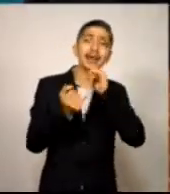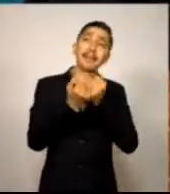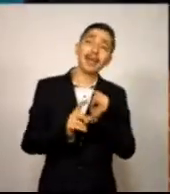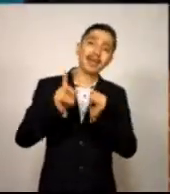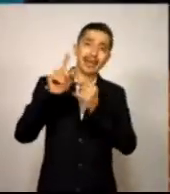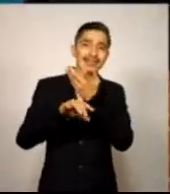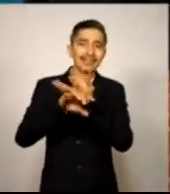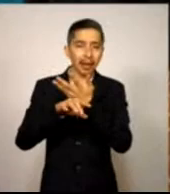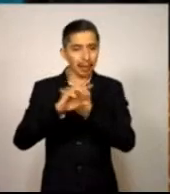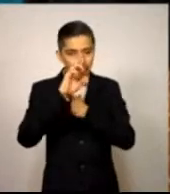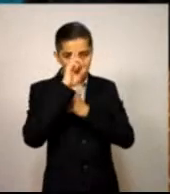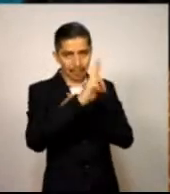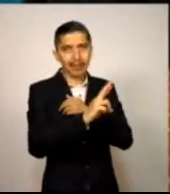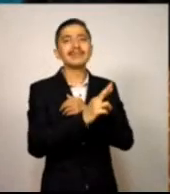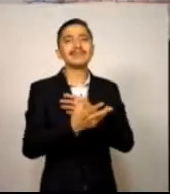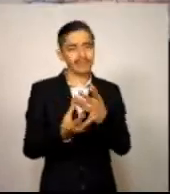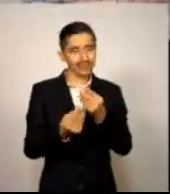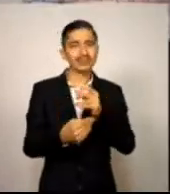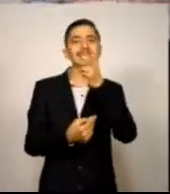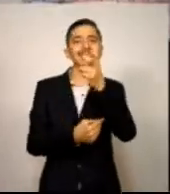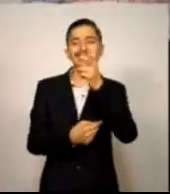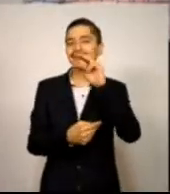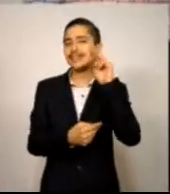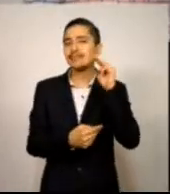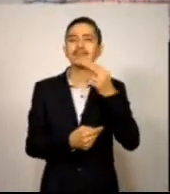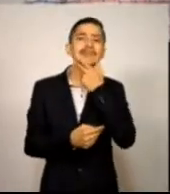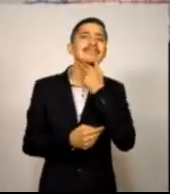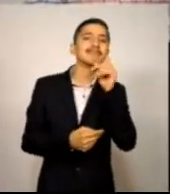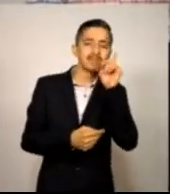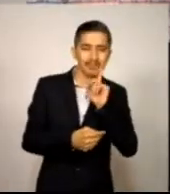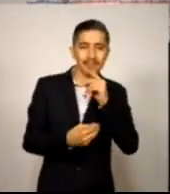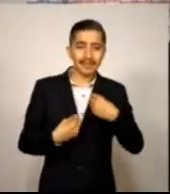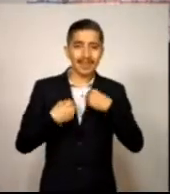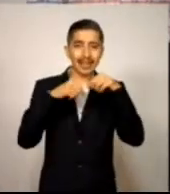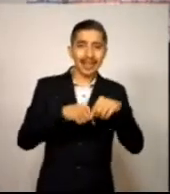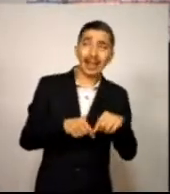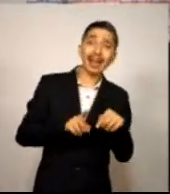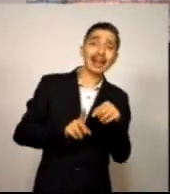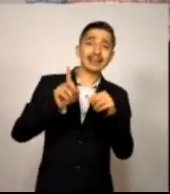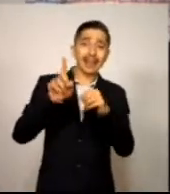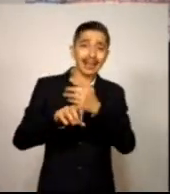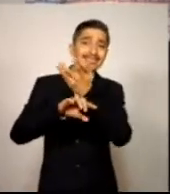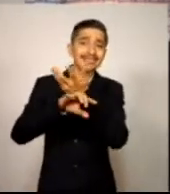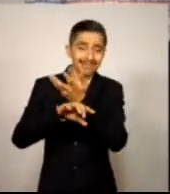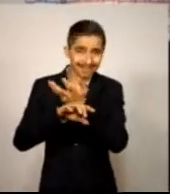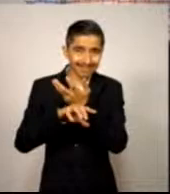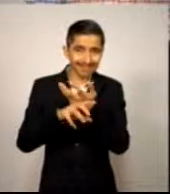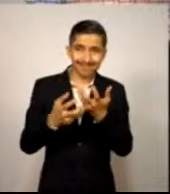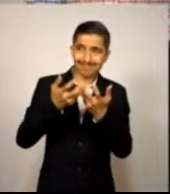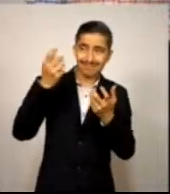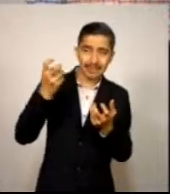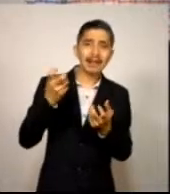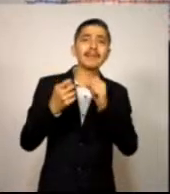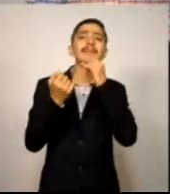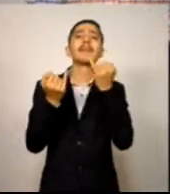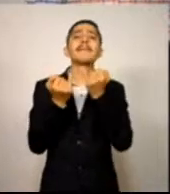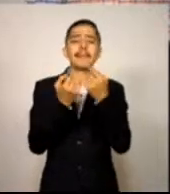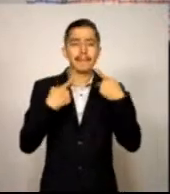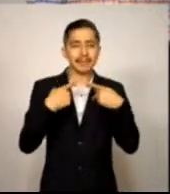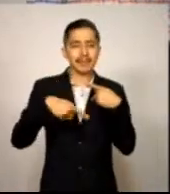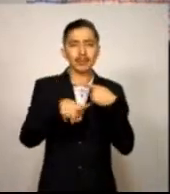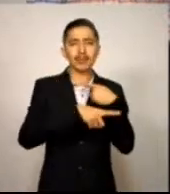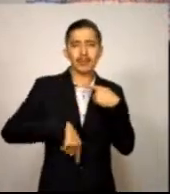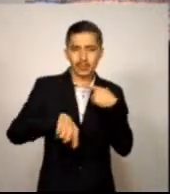a las michoacanas y los michoacanos de ambos lados de la frontera a los habitantes de este gran estado